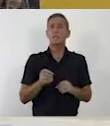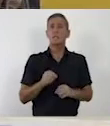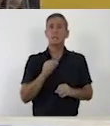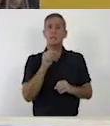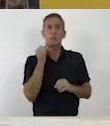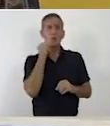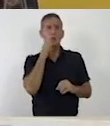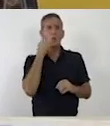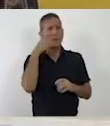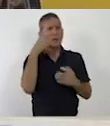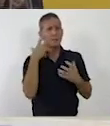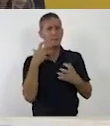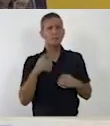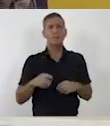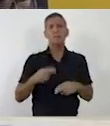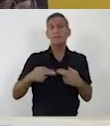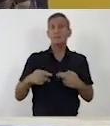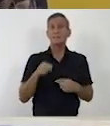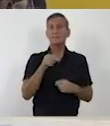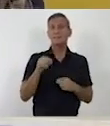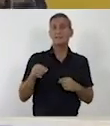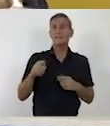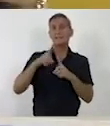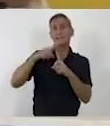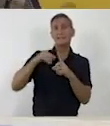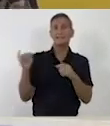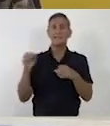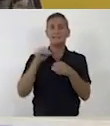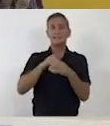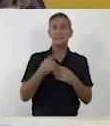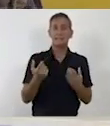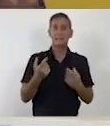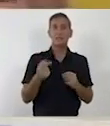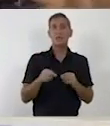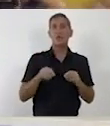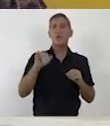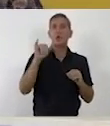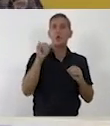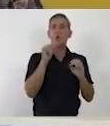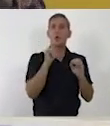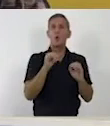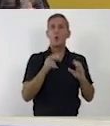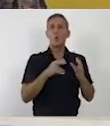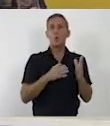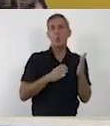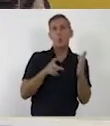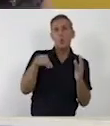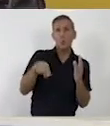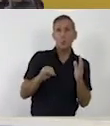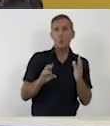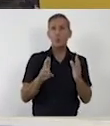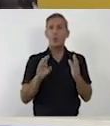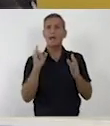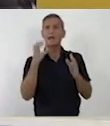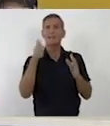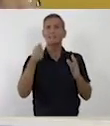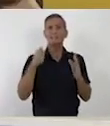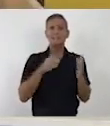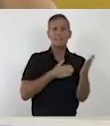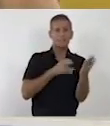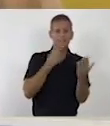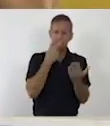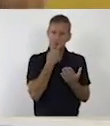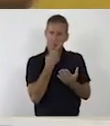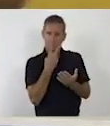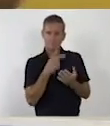claves para poder hacer esta tarea integradora. Es decir, que existe una clave, o va a existir una clave, que en su momento la recibirán para